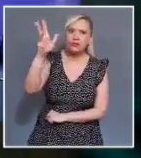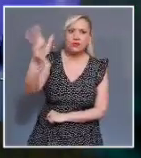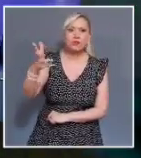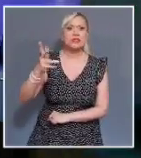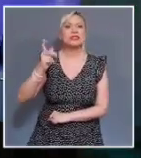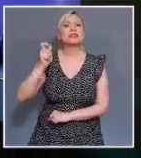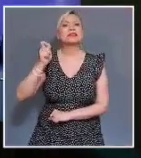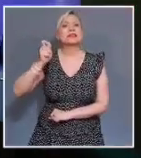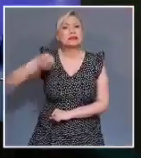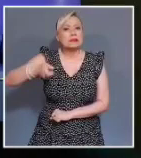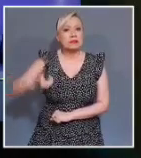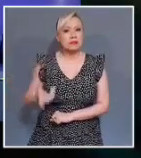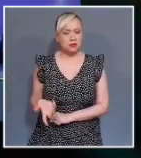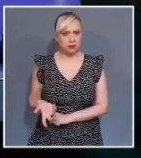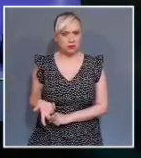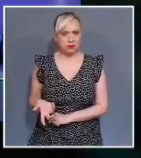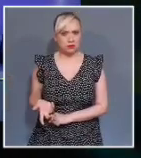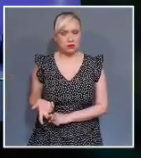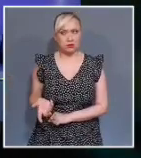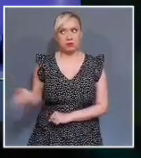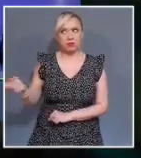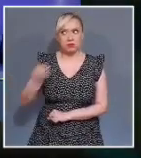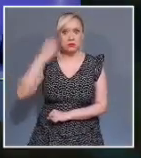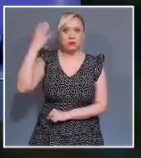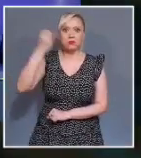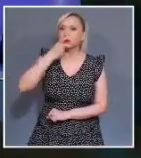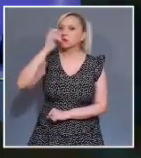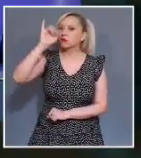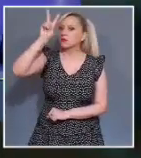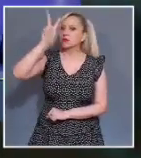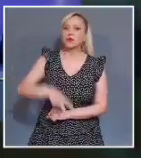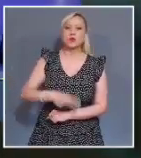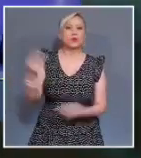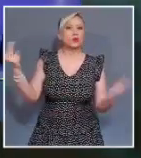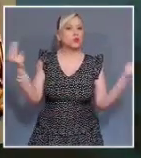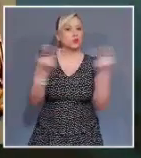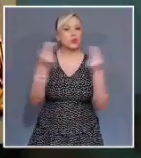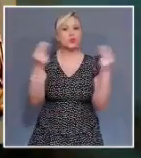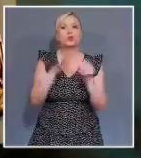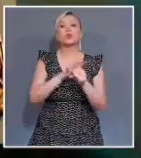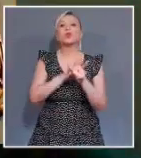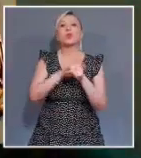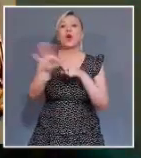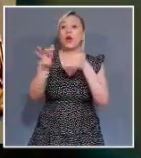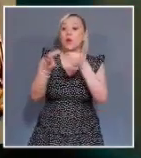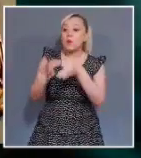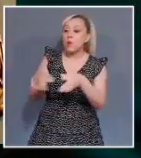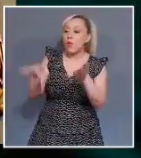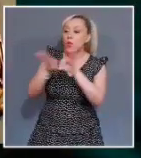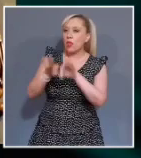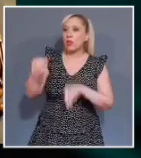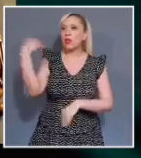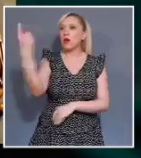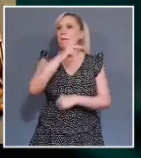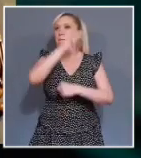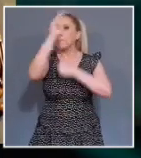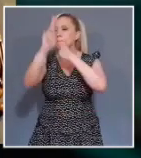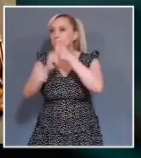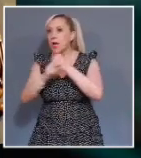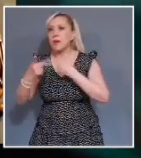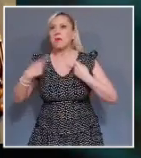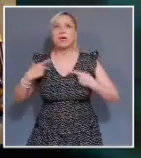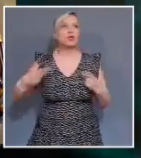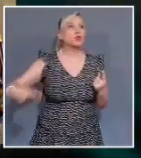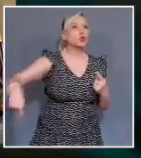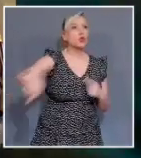internacional en la UNAM, señalan que es urgente un cambio de prioridades desde los gobiernos y la sociedad. Este panorama contrasta con